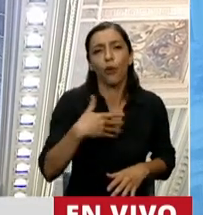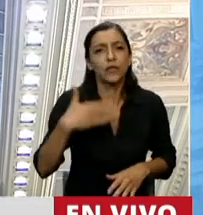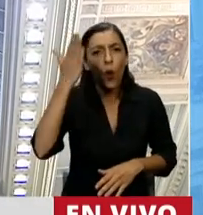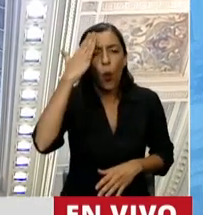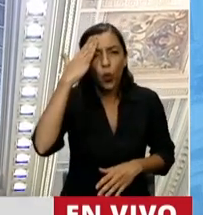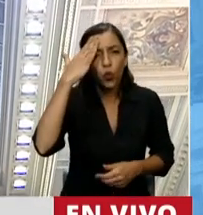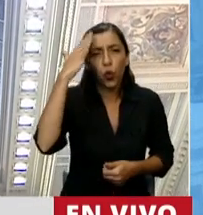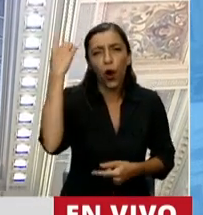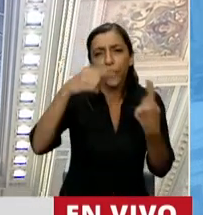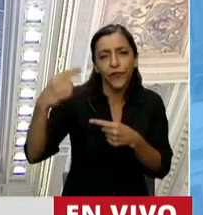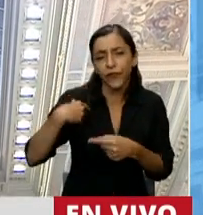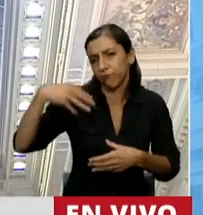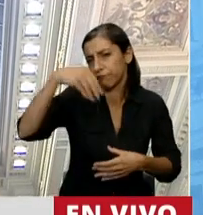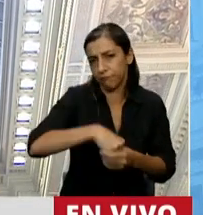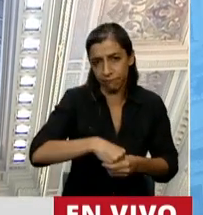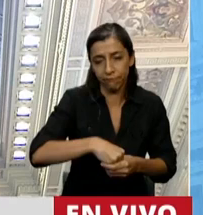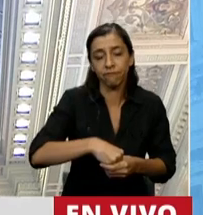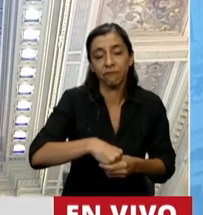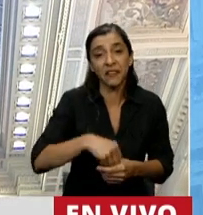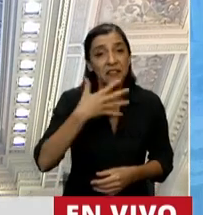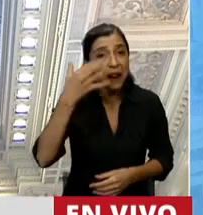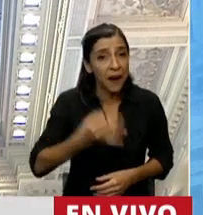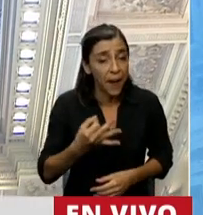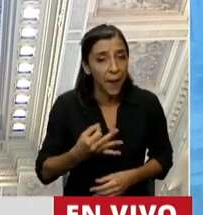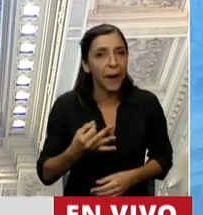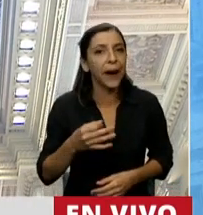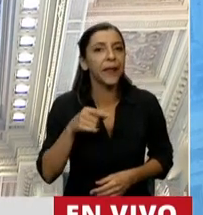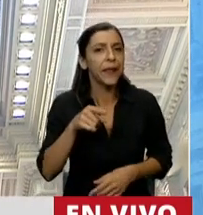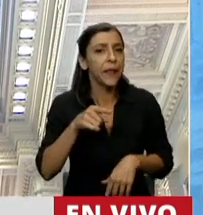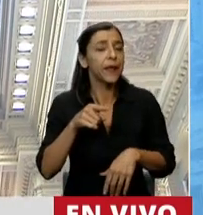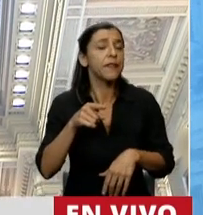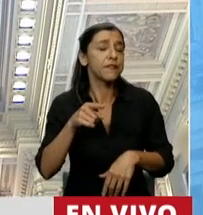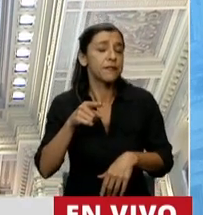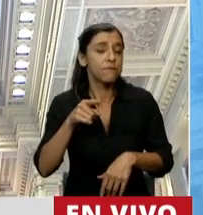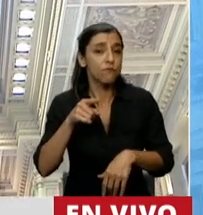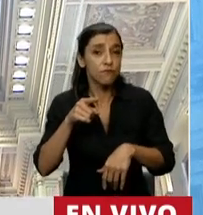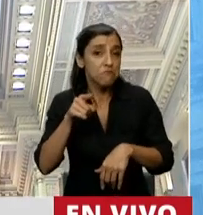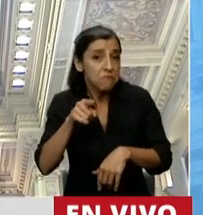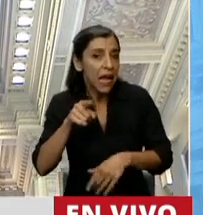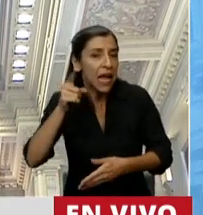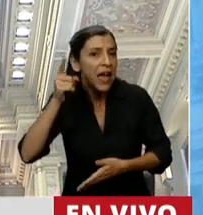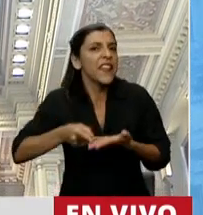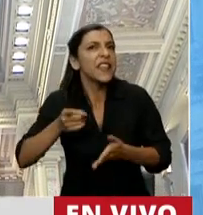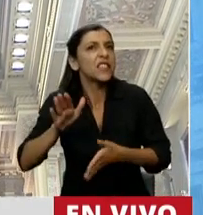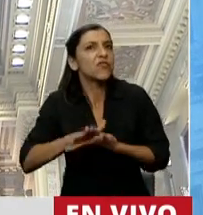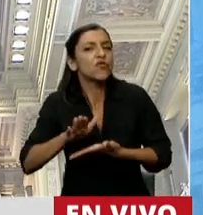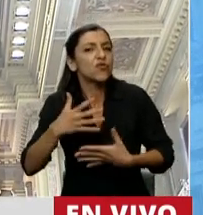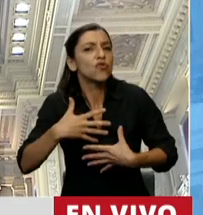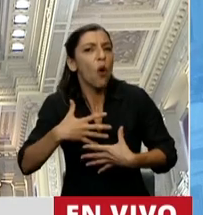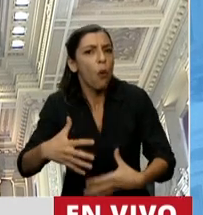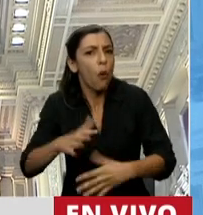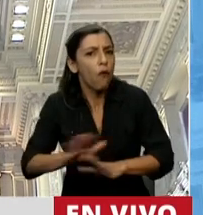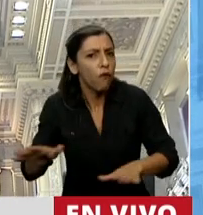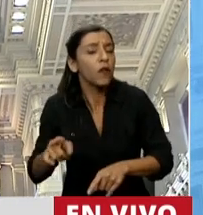multicultural en donde la verdad, la interrupción del aborto se ha dado, como se ha dado en todo